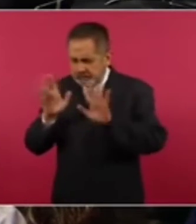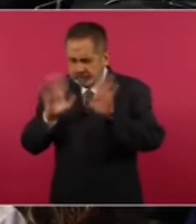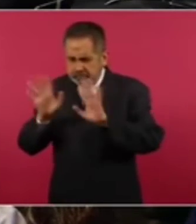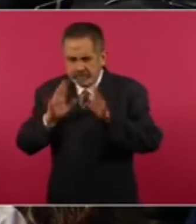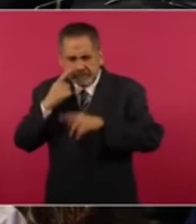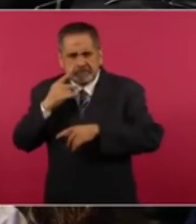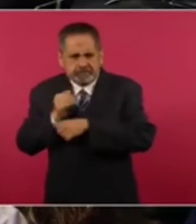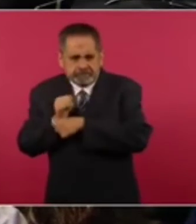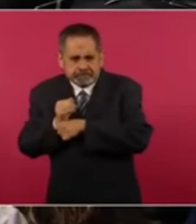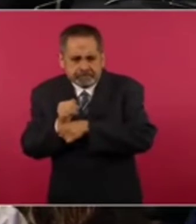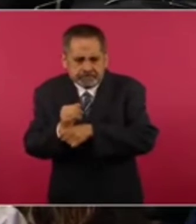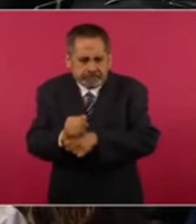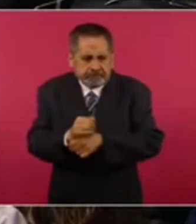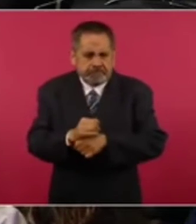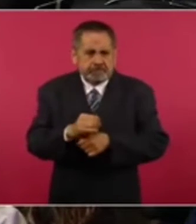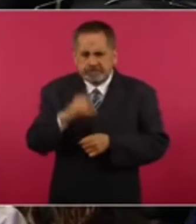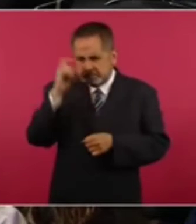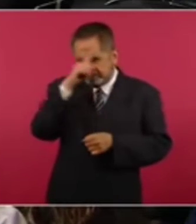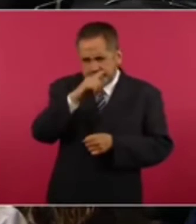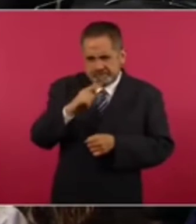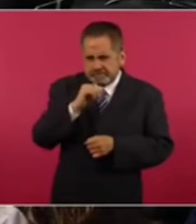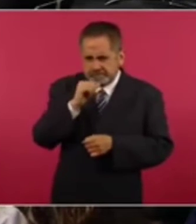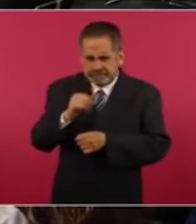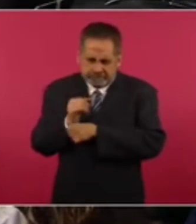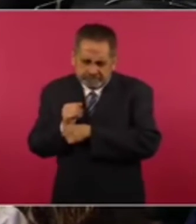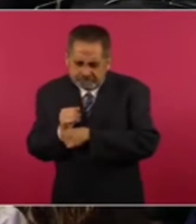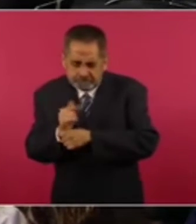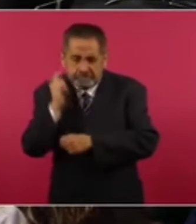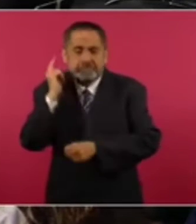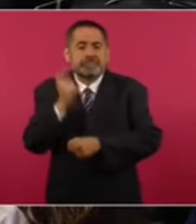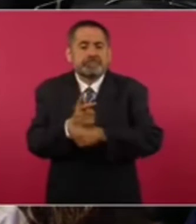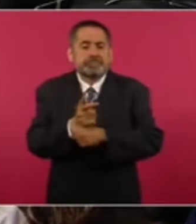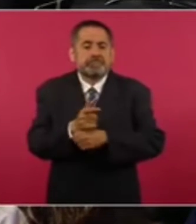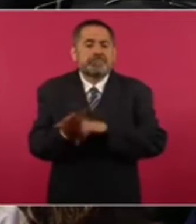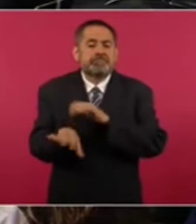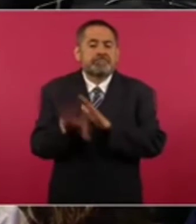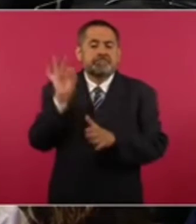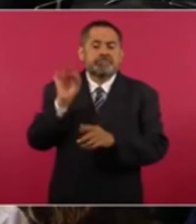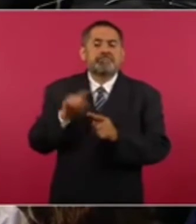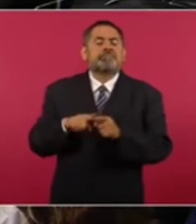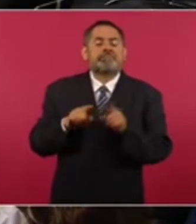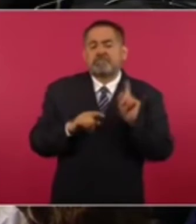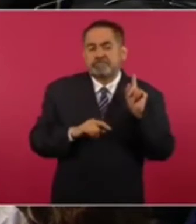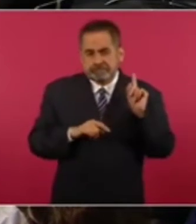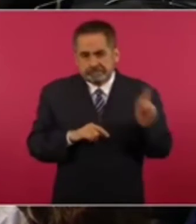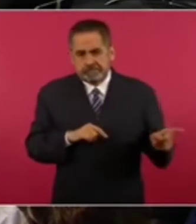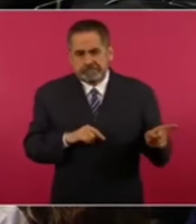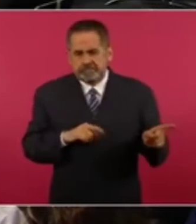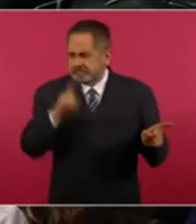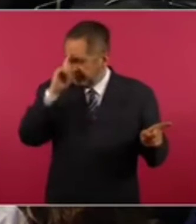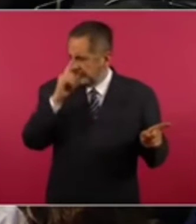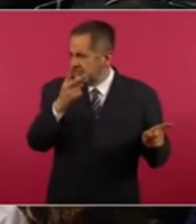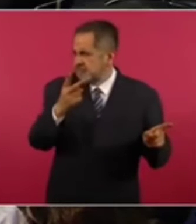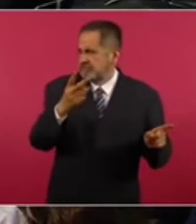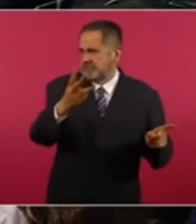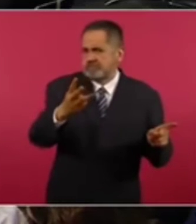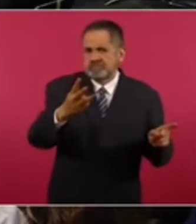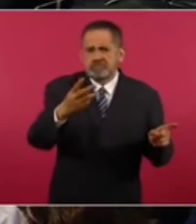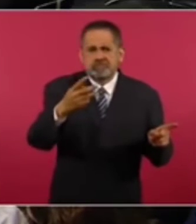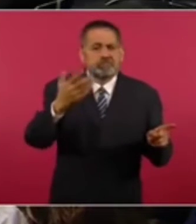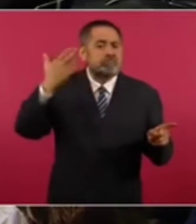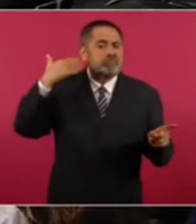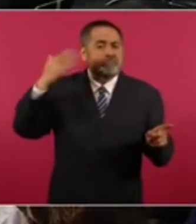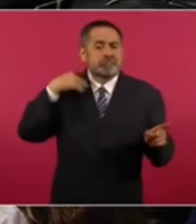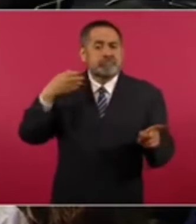indaga, no les cuesta mucho trabajo, y encuentran, creo que 2 o 3 órdenes